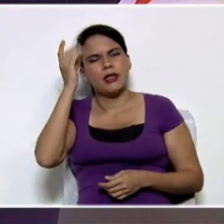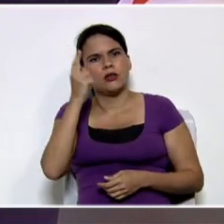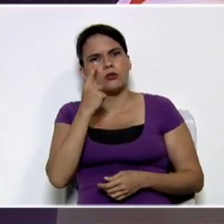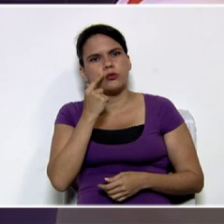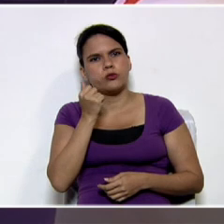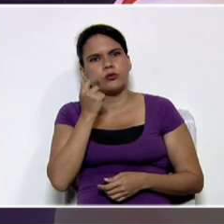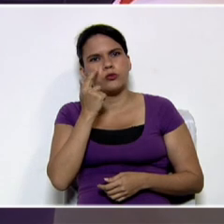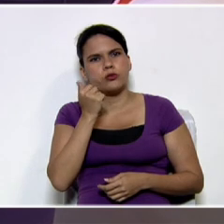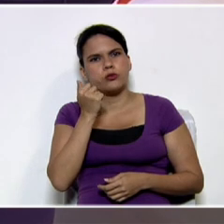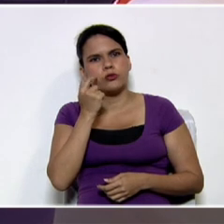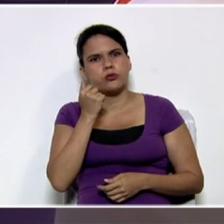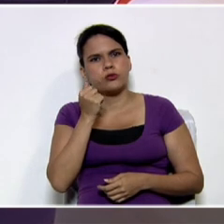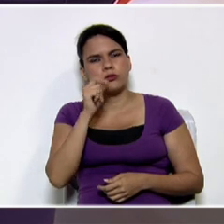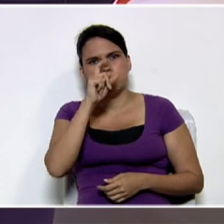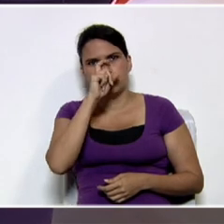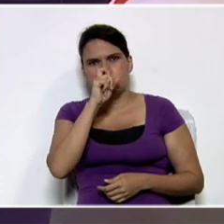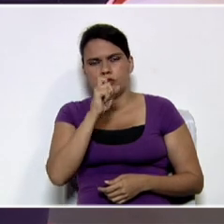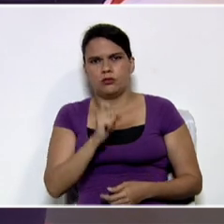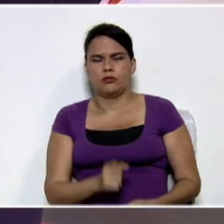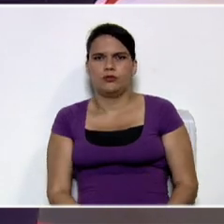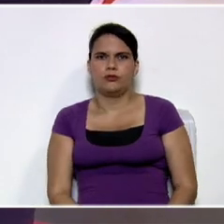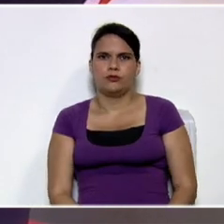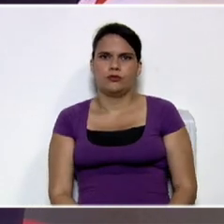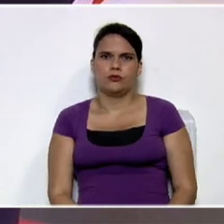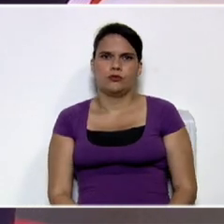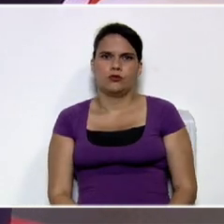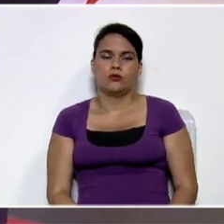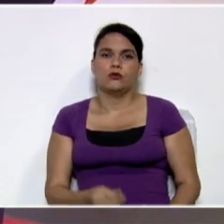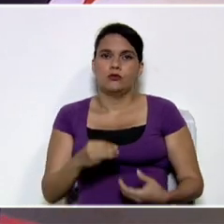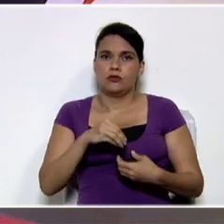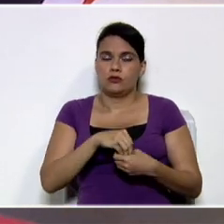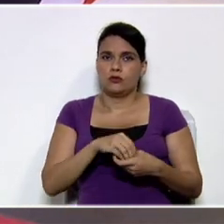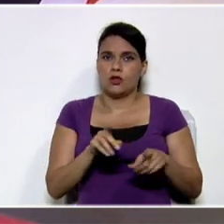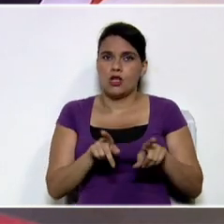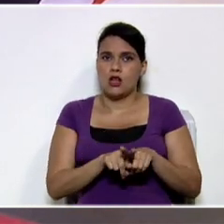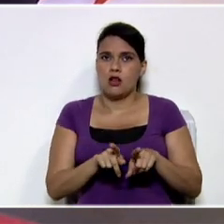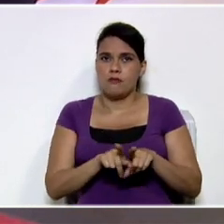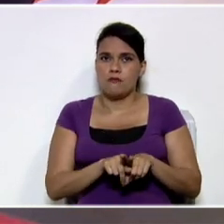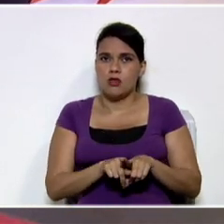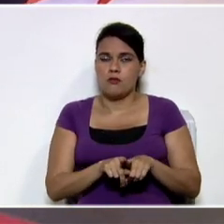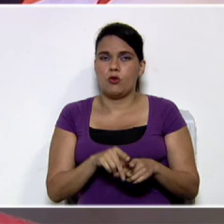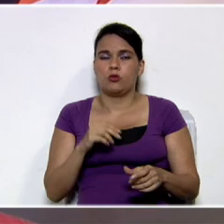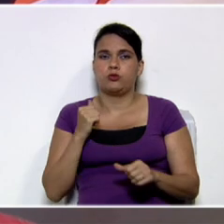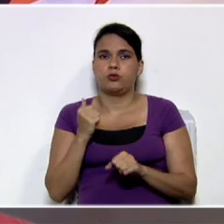costumbres y hábitos. Y dentro de él mismo vamos a estar